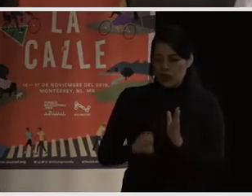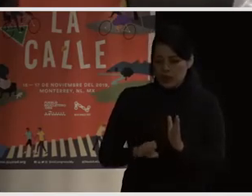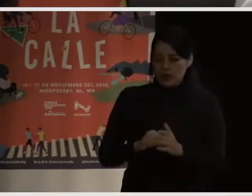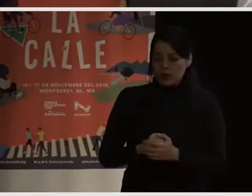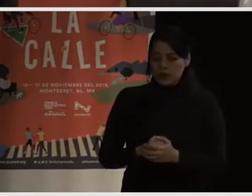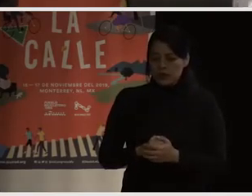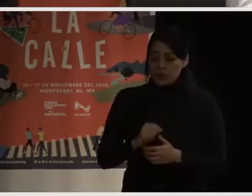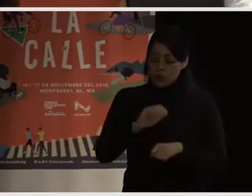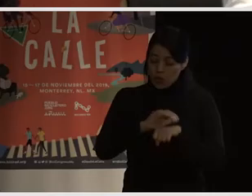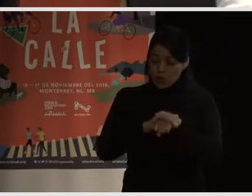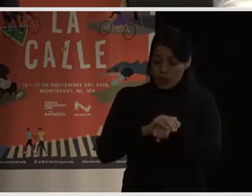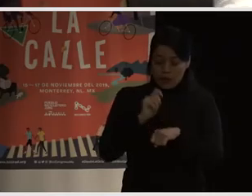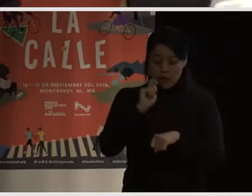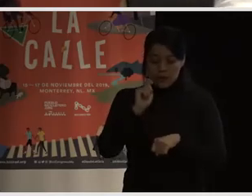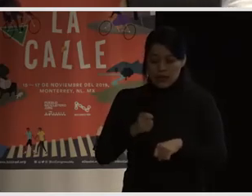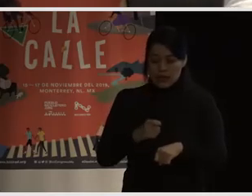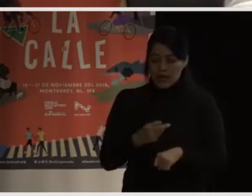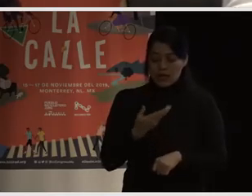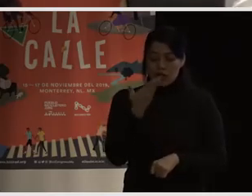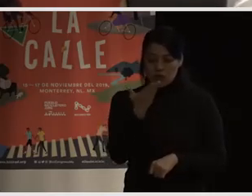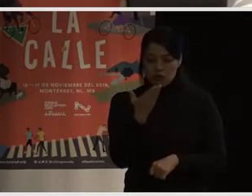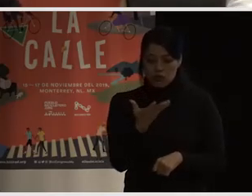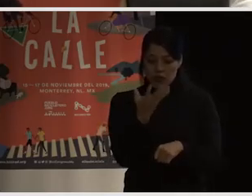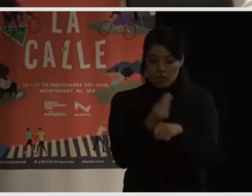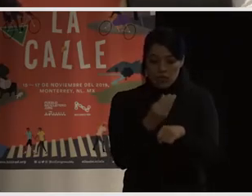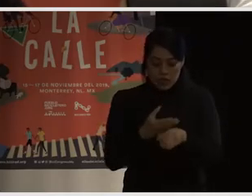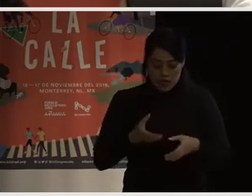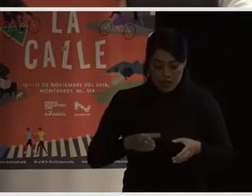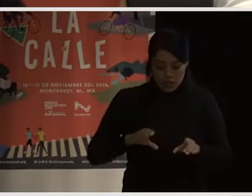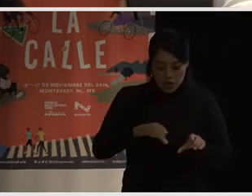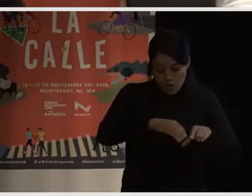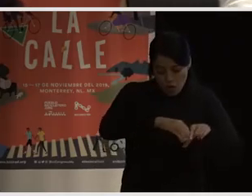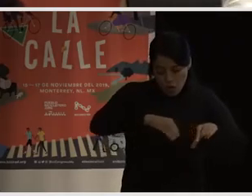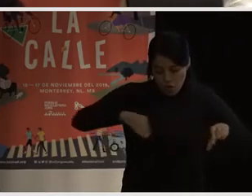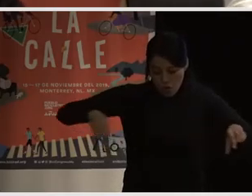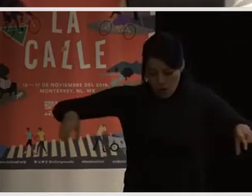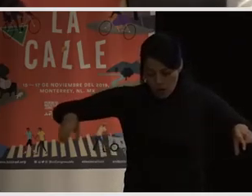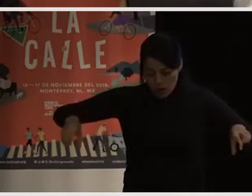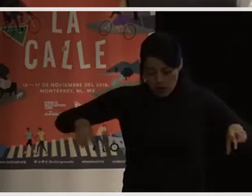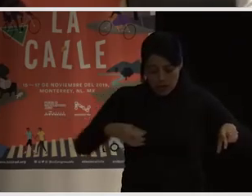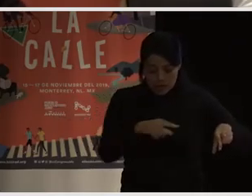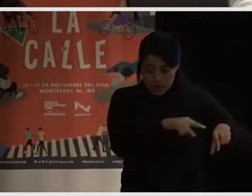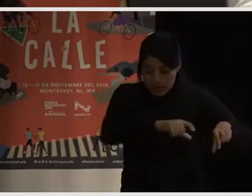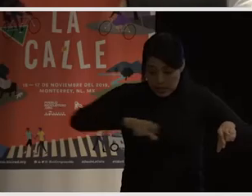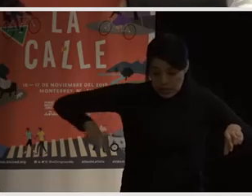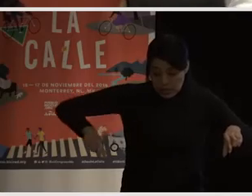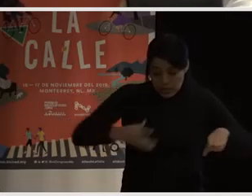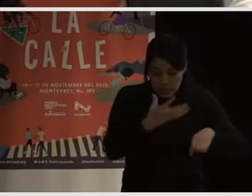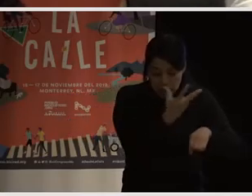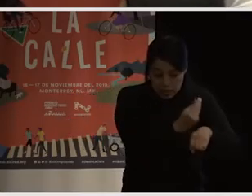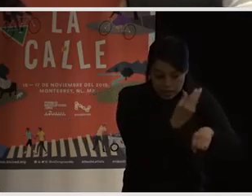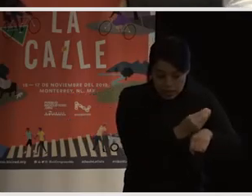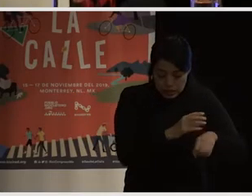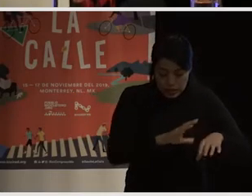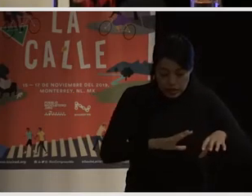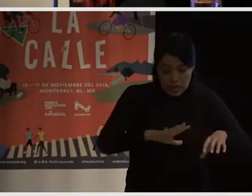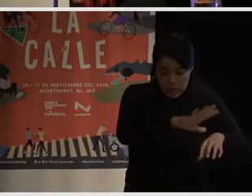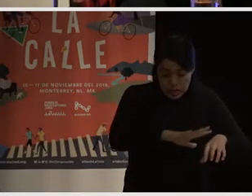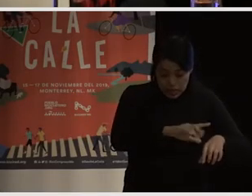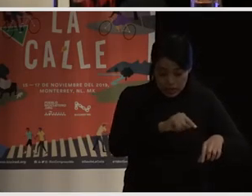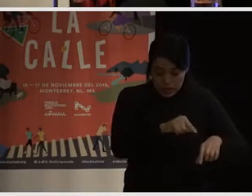una muy buena amiga nos exige que arreglamos una banqueta que está en un punto de la ciudad determinado no y pues bueno este